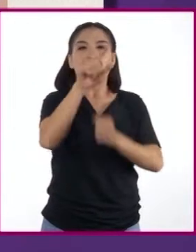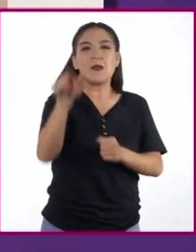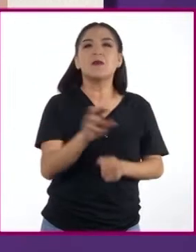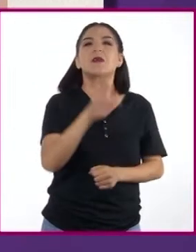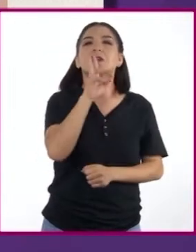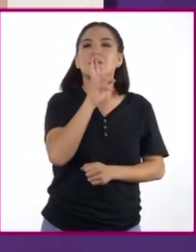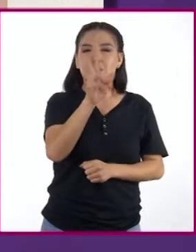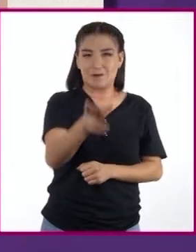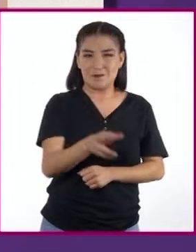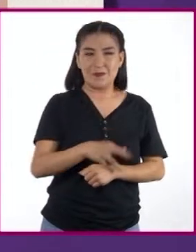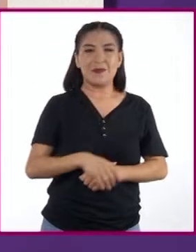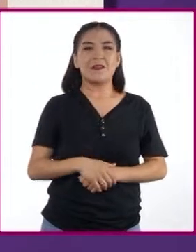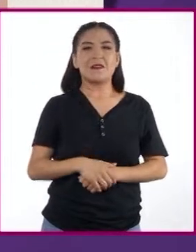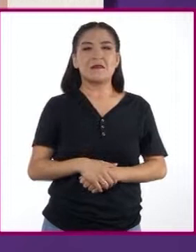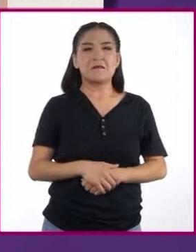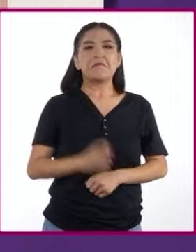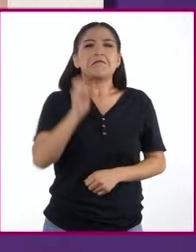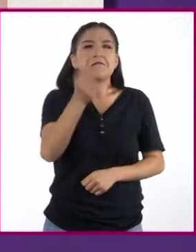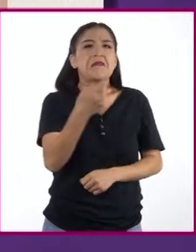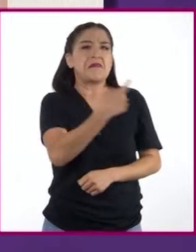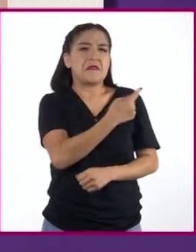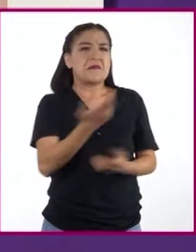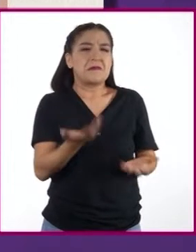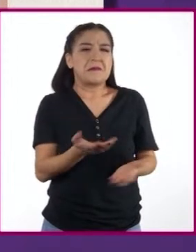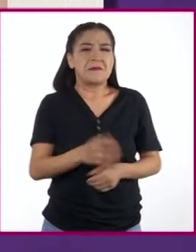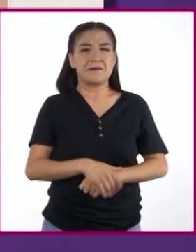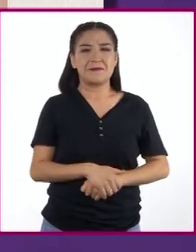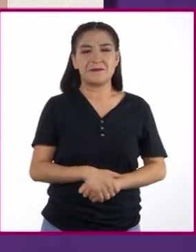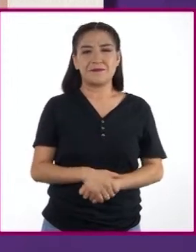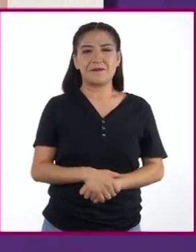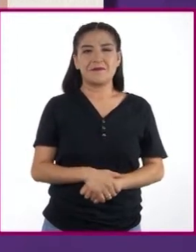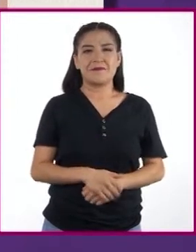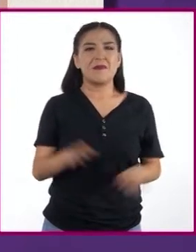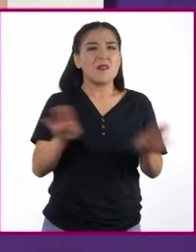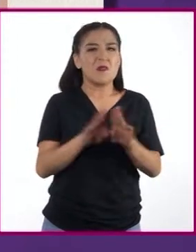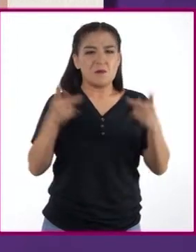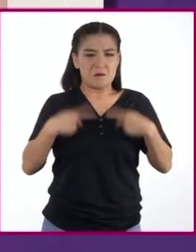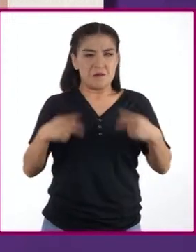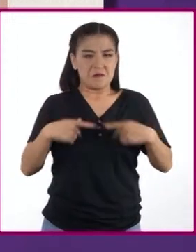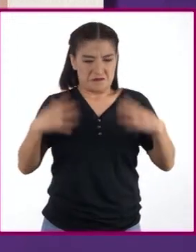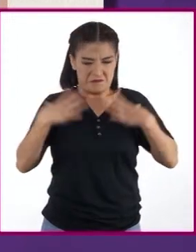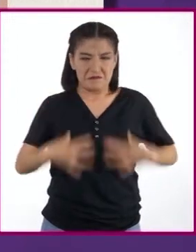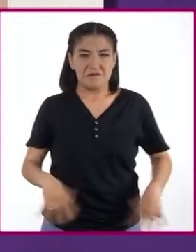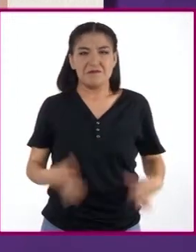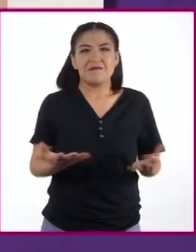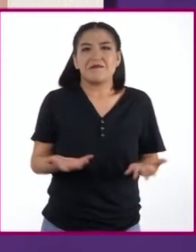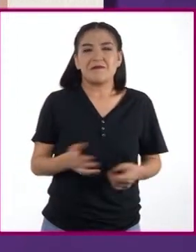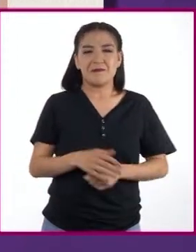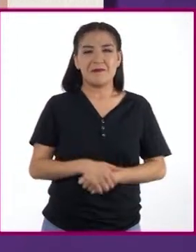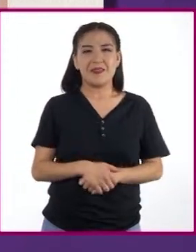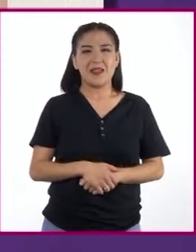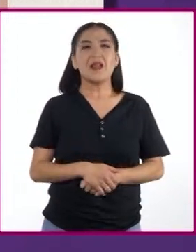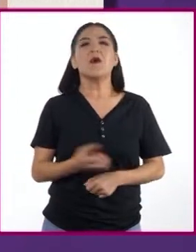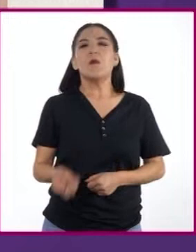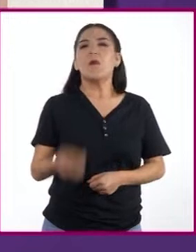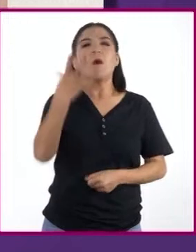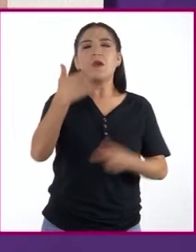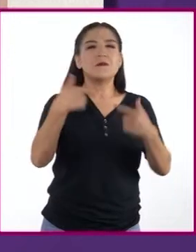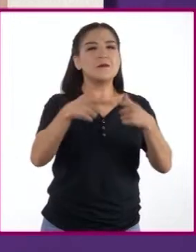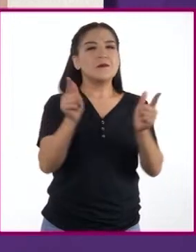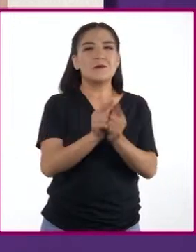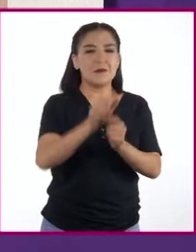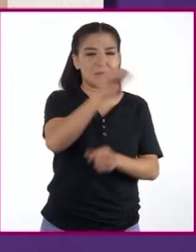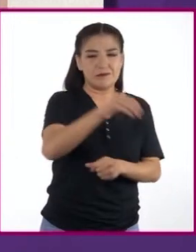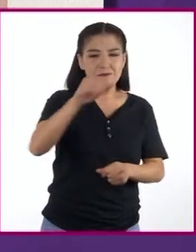manera verbal quiénes están ahí, cómo están vestidos, a cuántos grupos